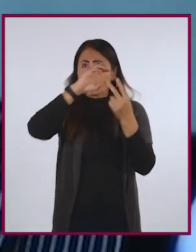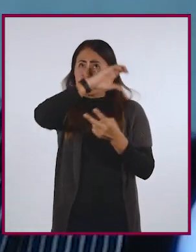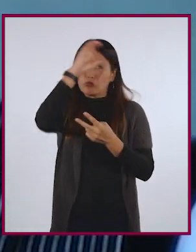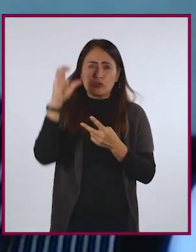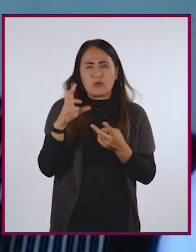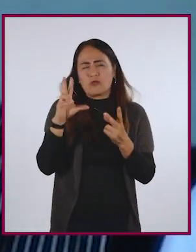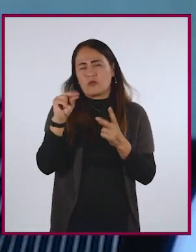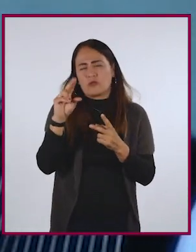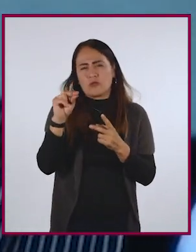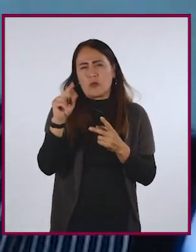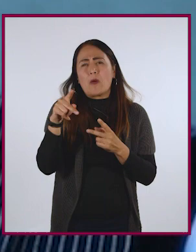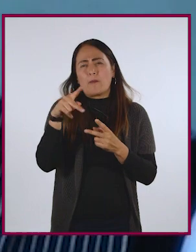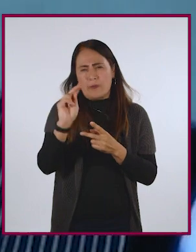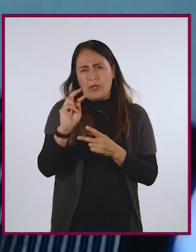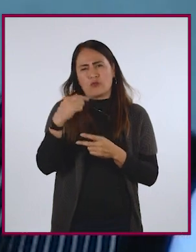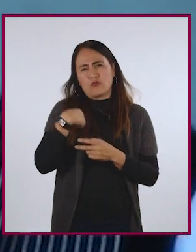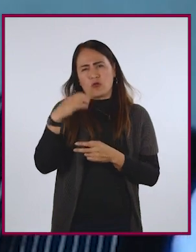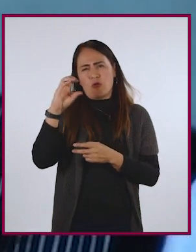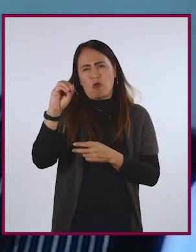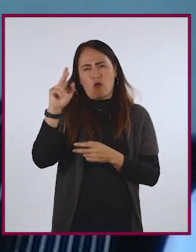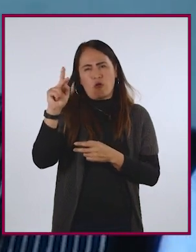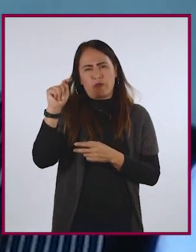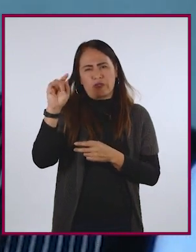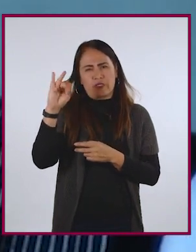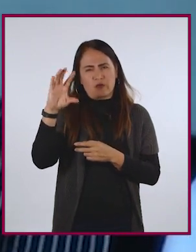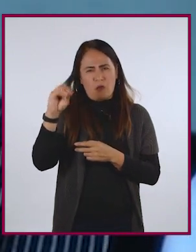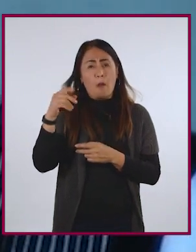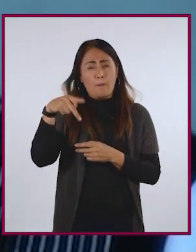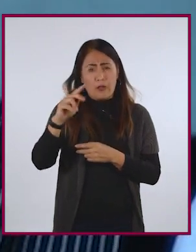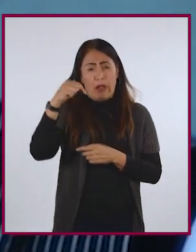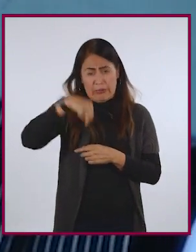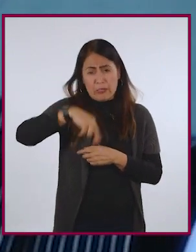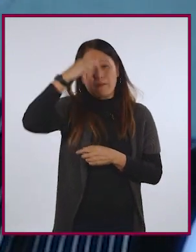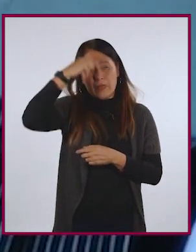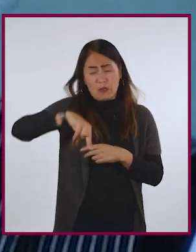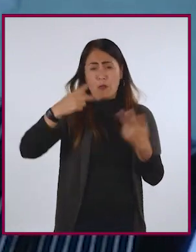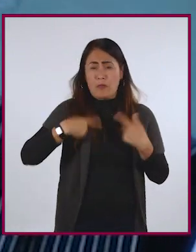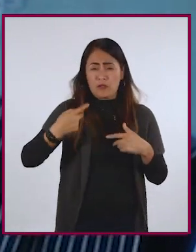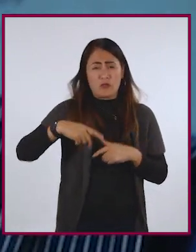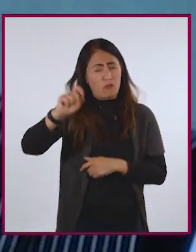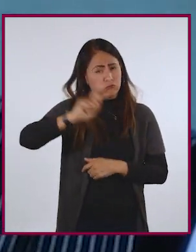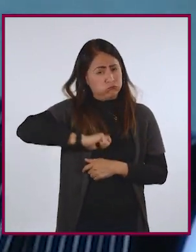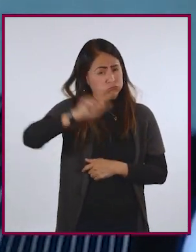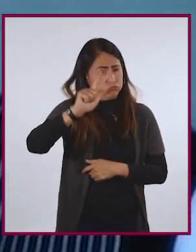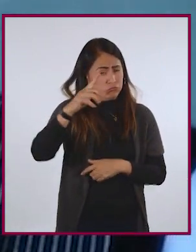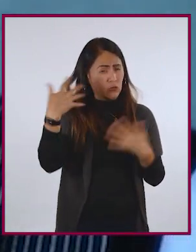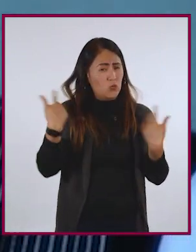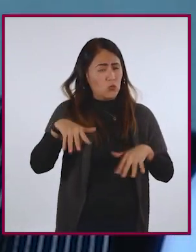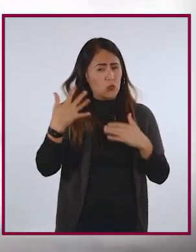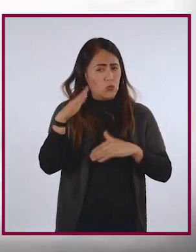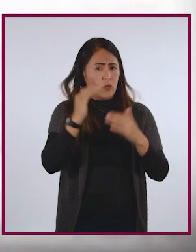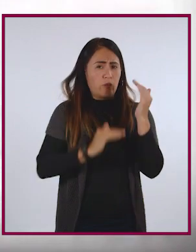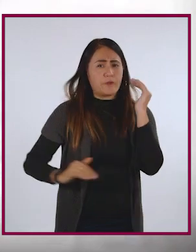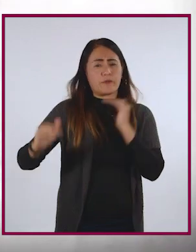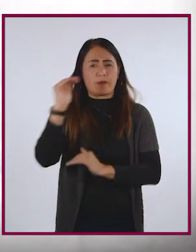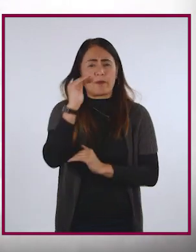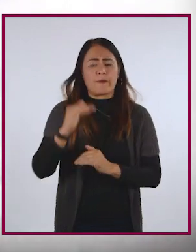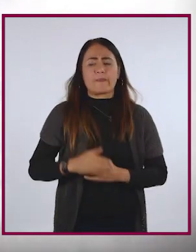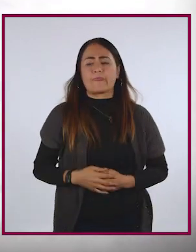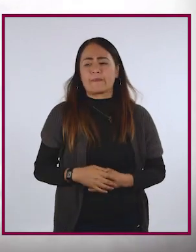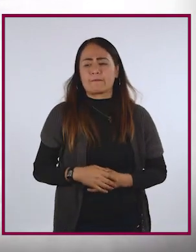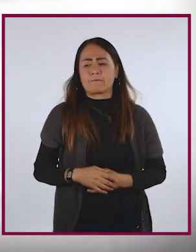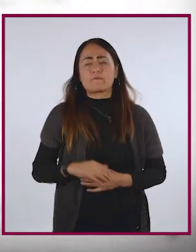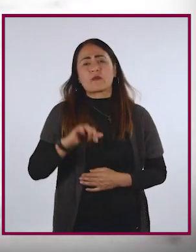astrónomo, soy óptico, pero tengo que reconocer que los astrónomos mexicanos tienen un alto cartel a nivel internacional. Otro